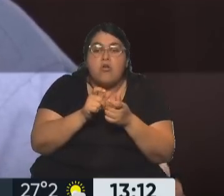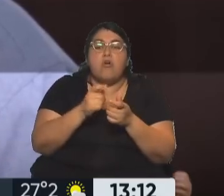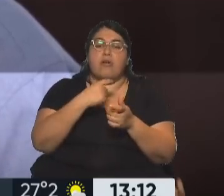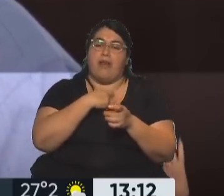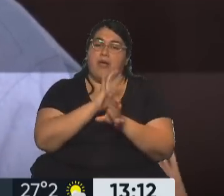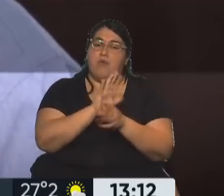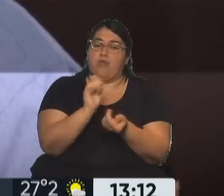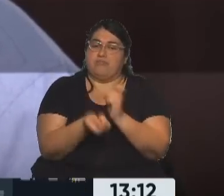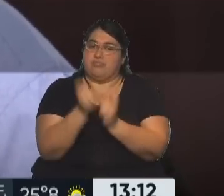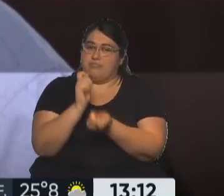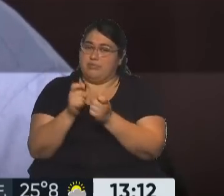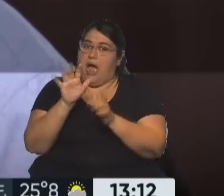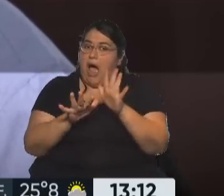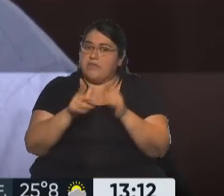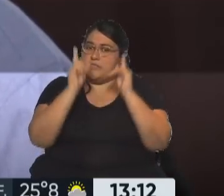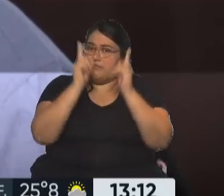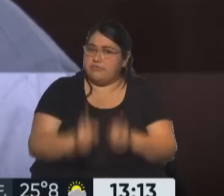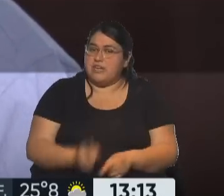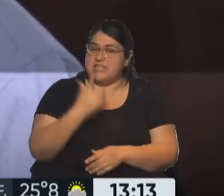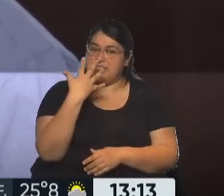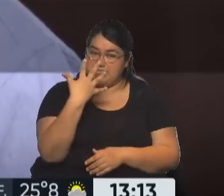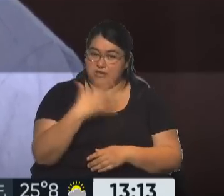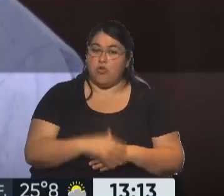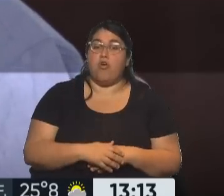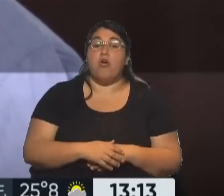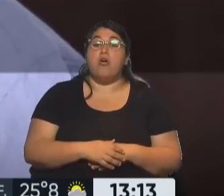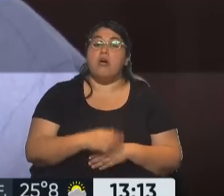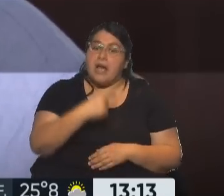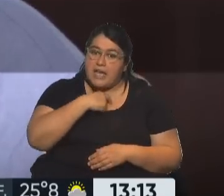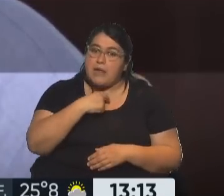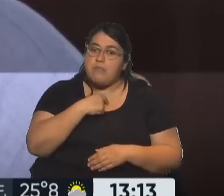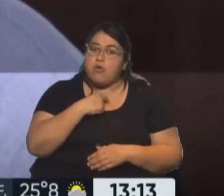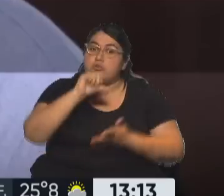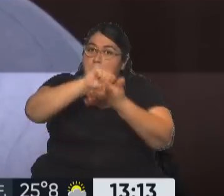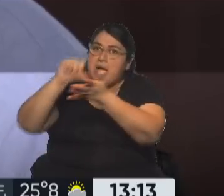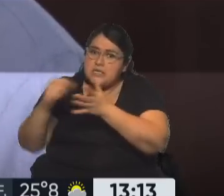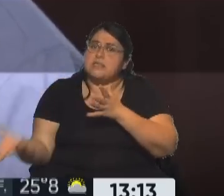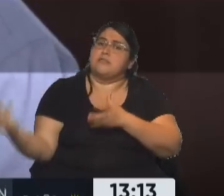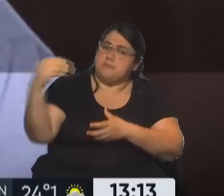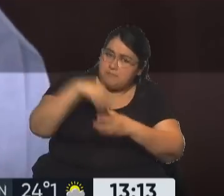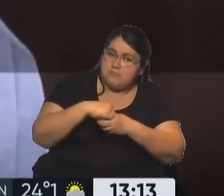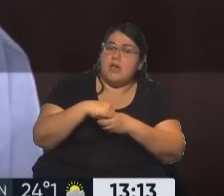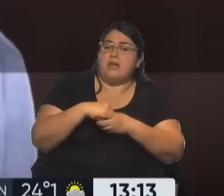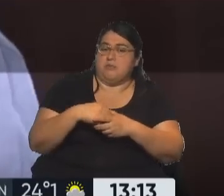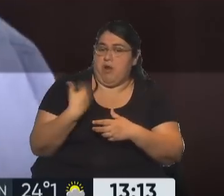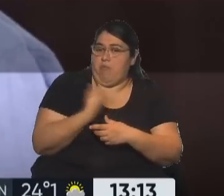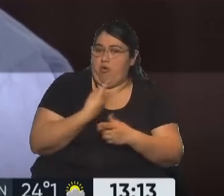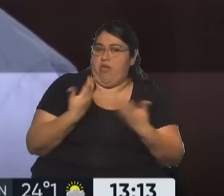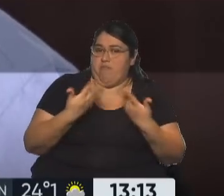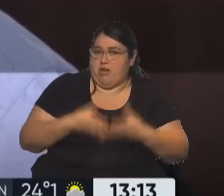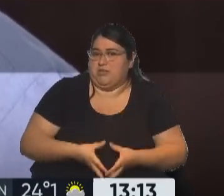os membros permanentes, que são 5, sabe? E nós queremos que entre outros países para poder dar mais,